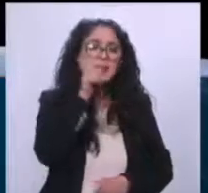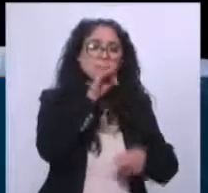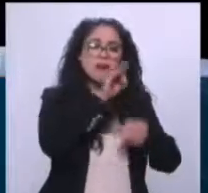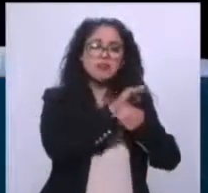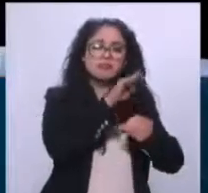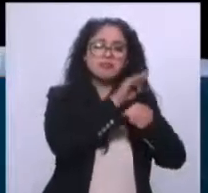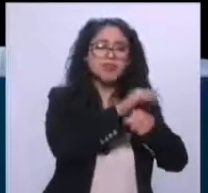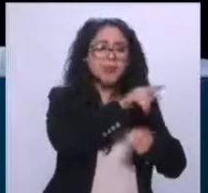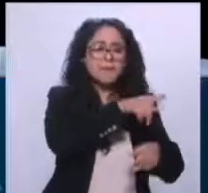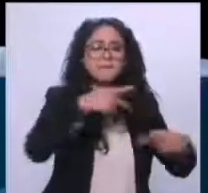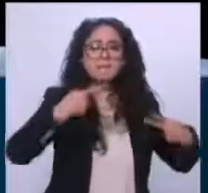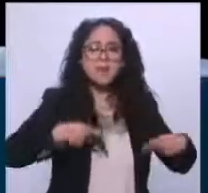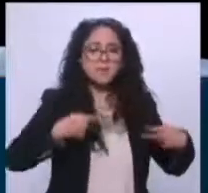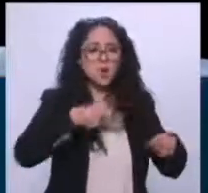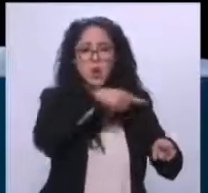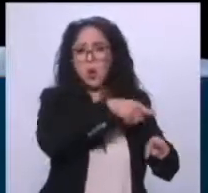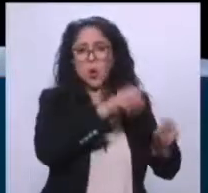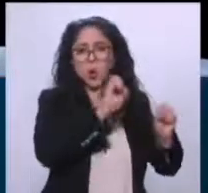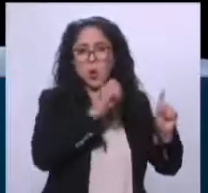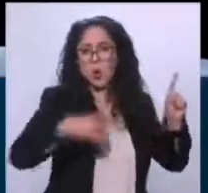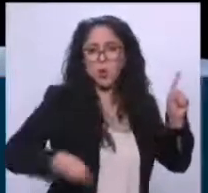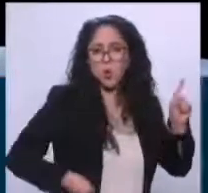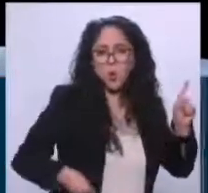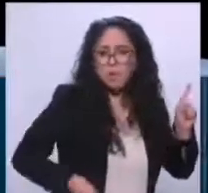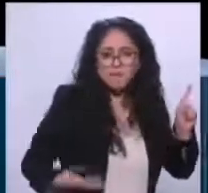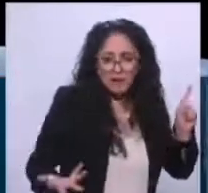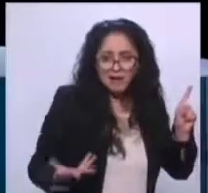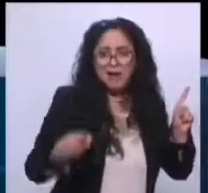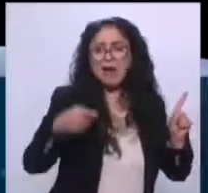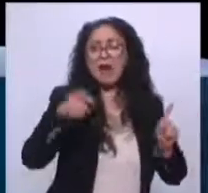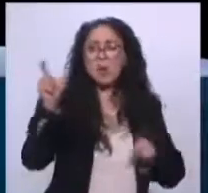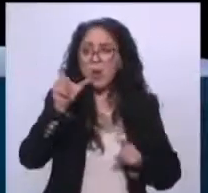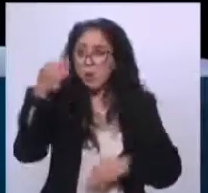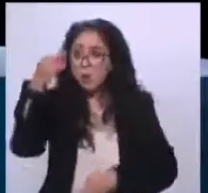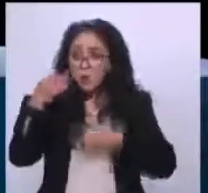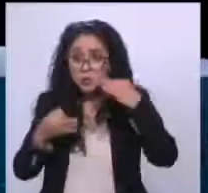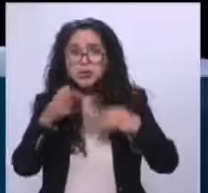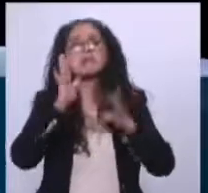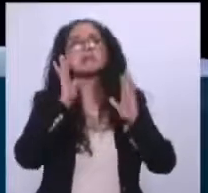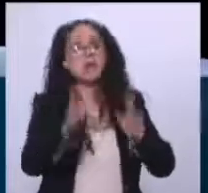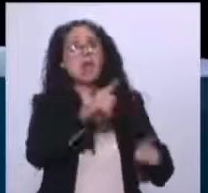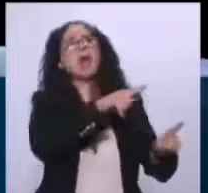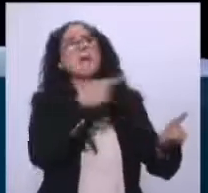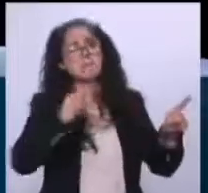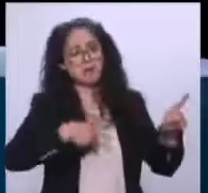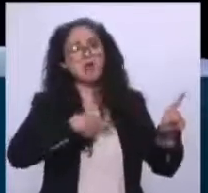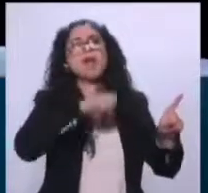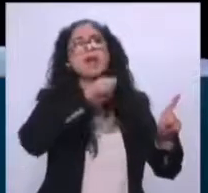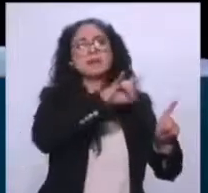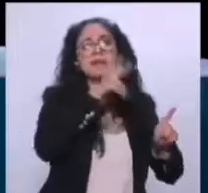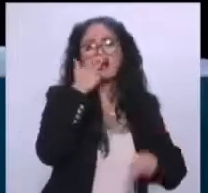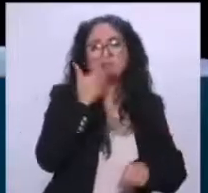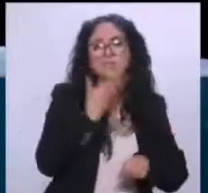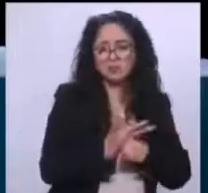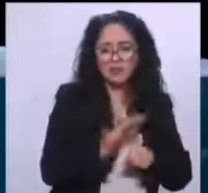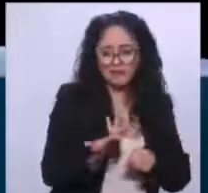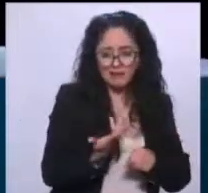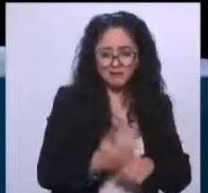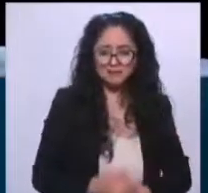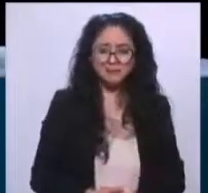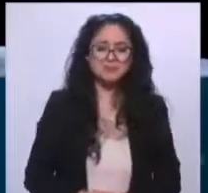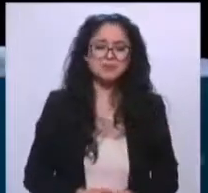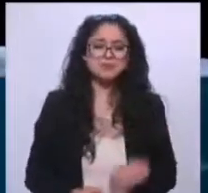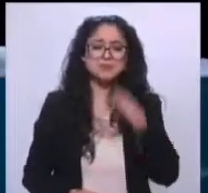una sentencia condenatoria, pues es culpable una persona. Entonces nos dices, abogado, que bajo este escenario, en el mejor de los casos